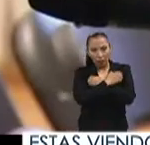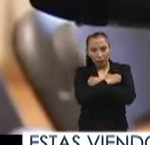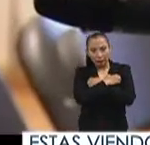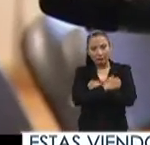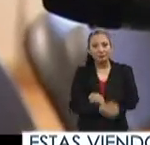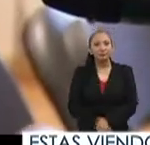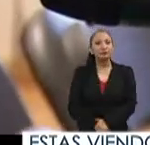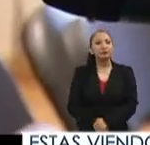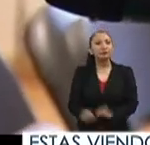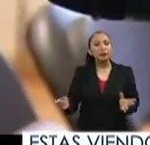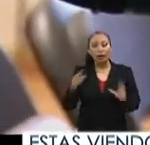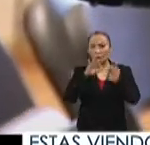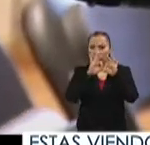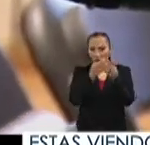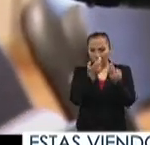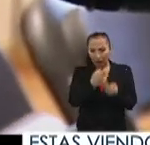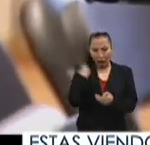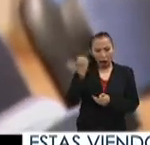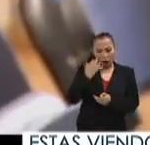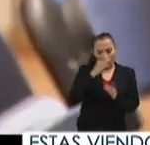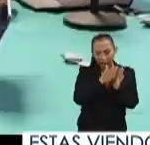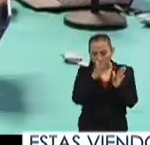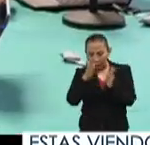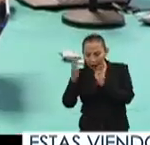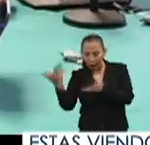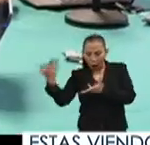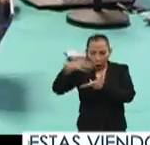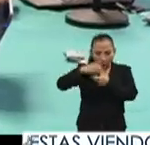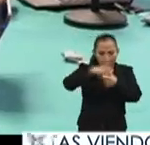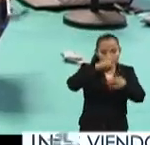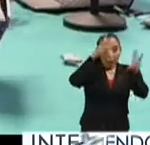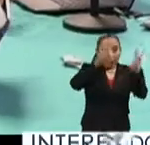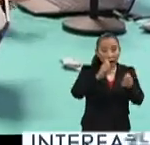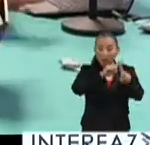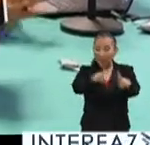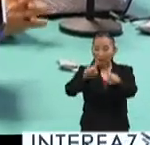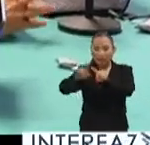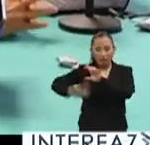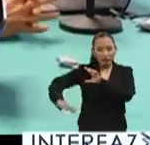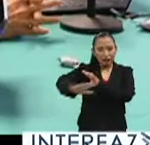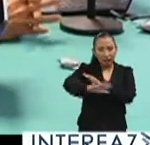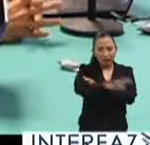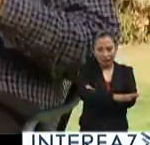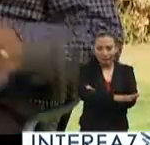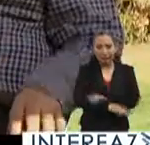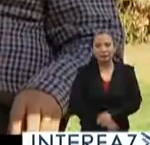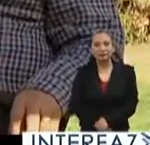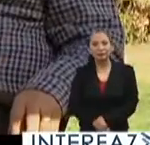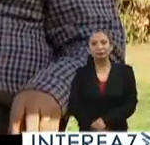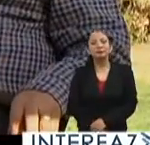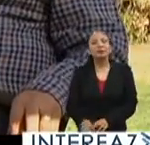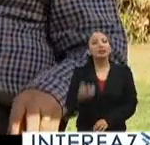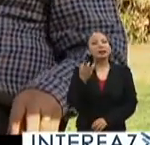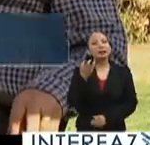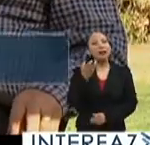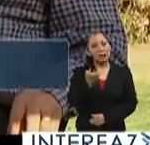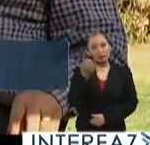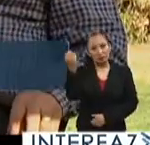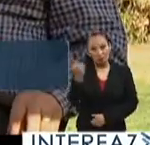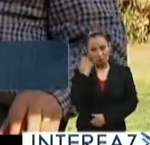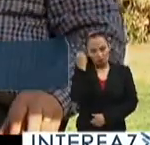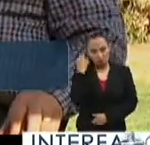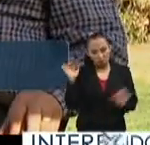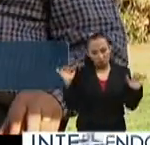educación. El formato del Congreso permite la integración de temas multidisciplinarios. En este